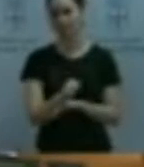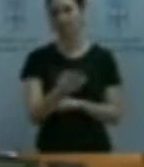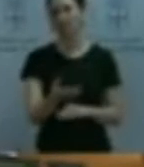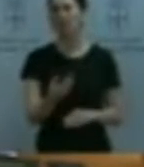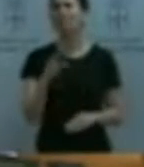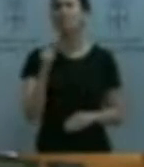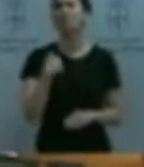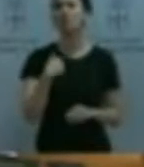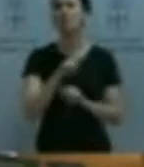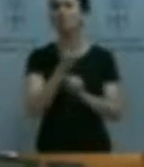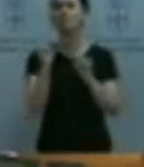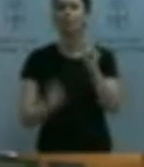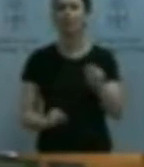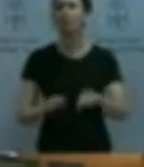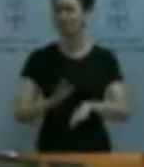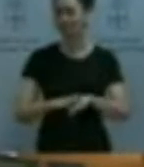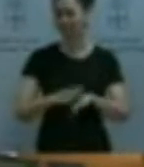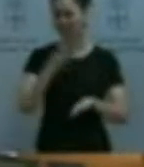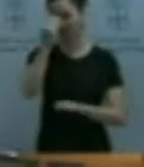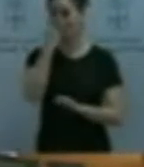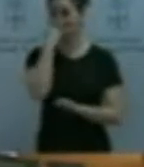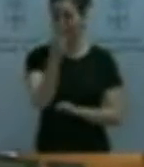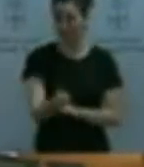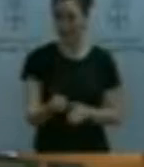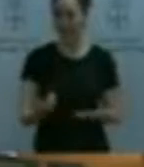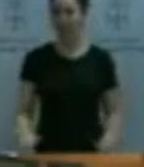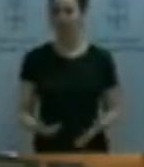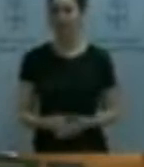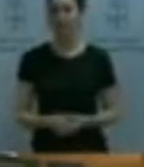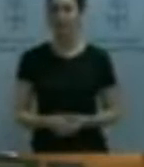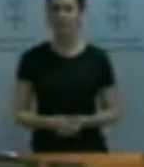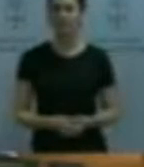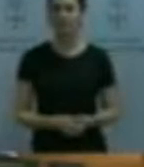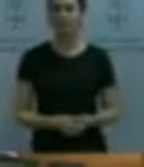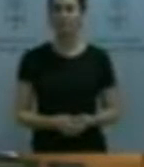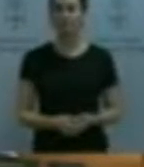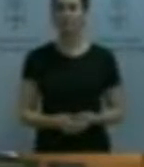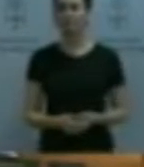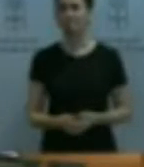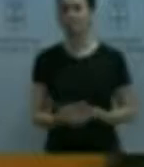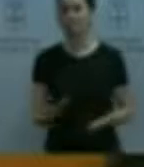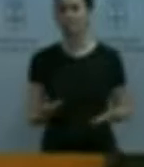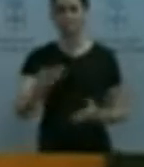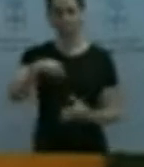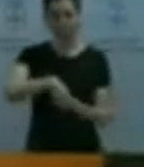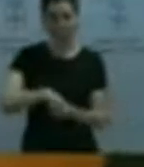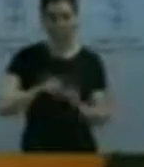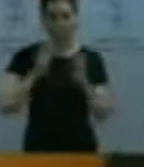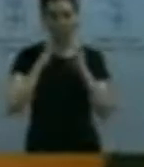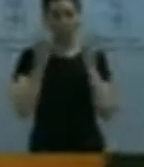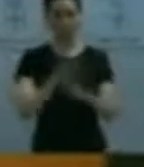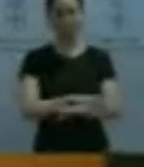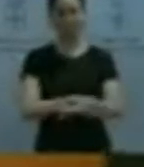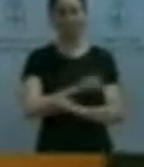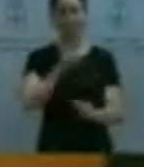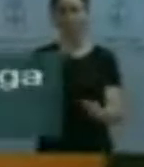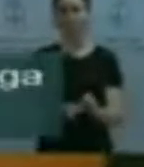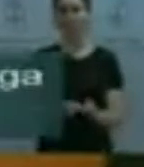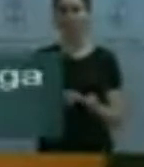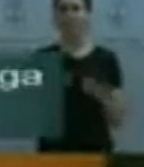mire, a través de estas, y usted está en el Consejo de Gobierno y las conoce, a través de estas modificaciones presupuestarias que va